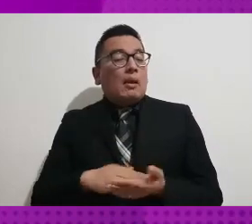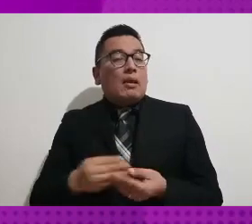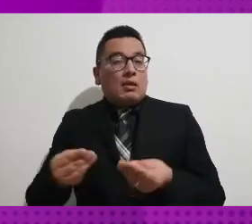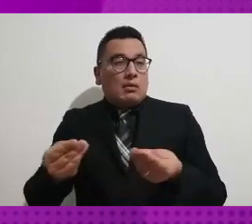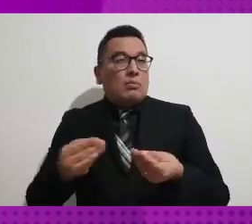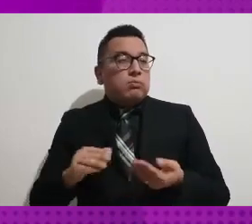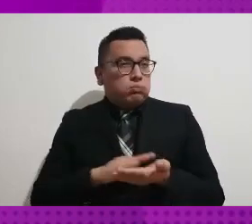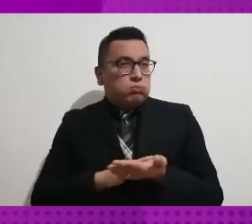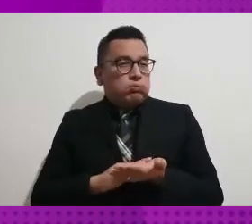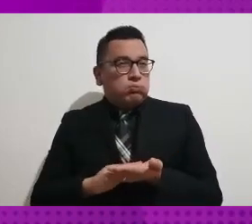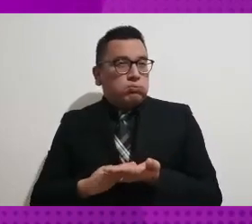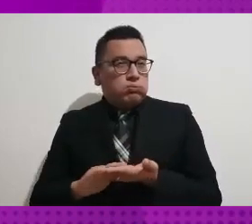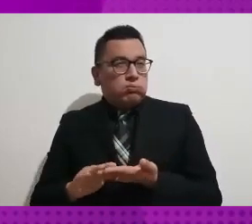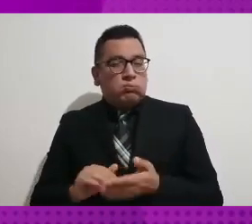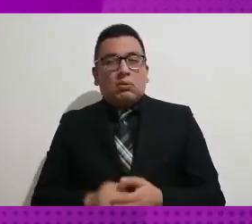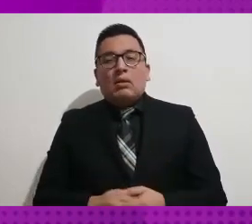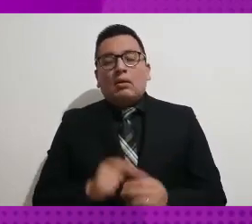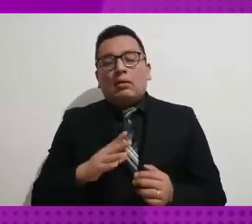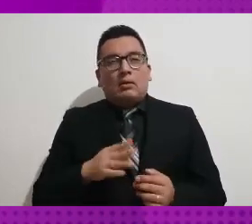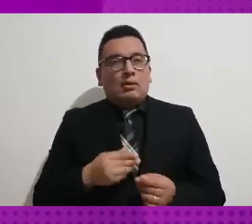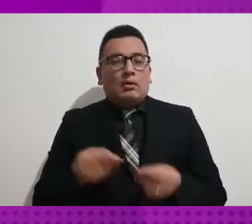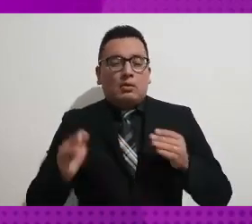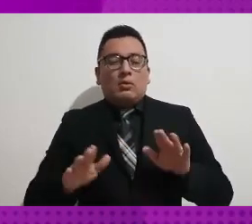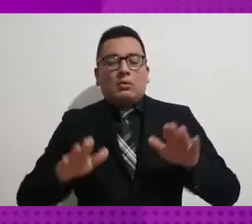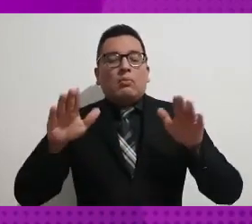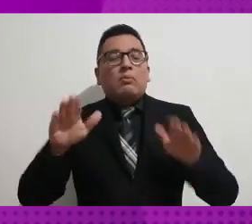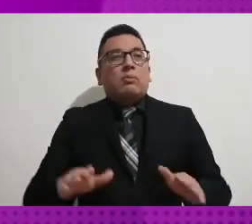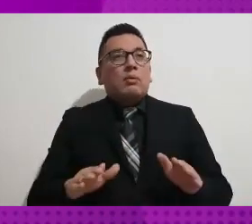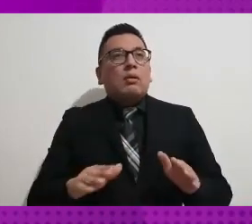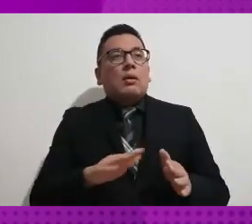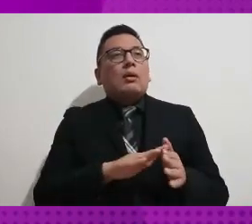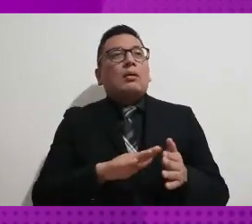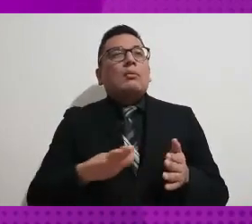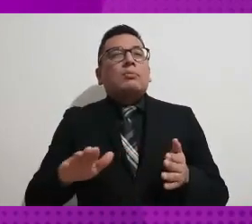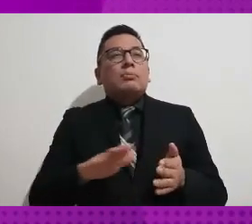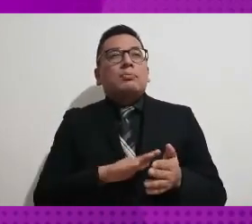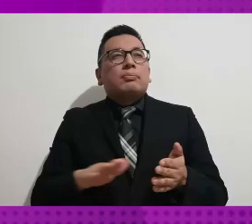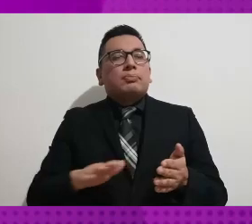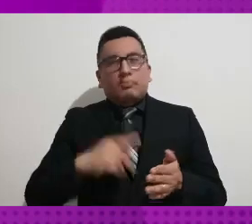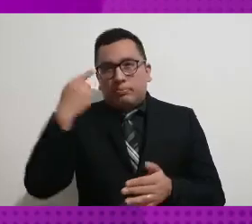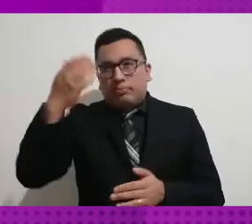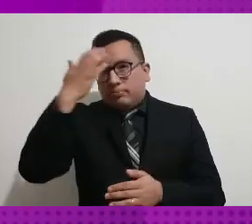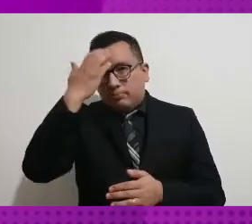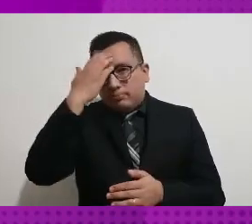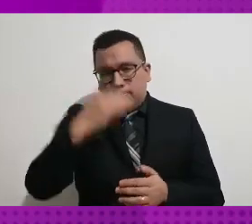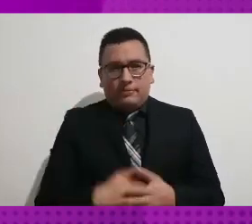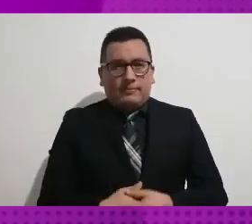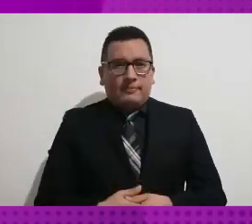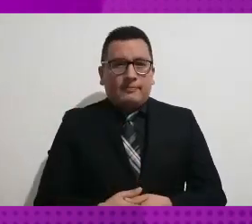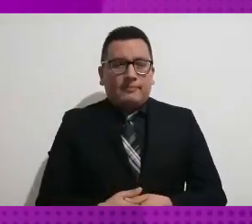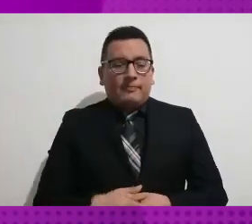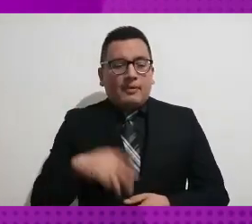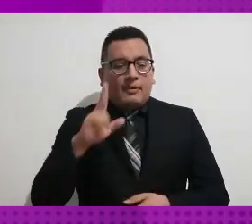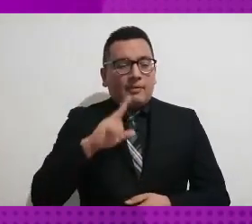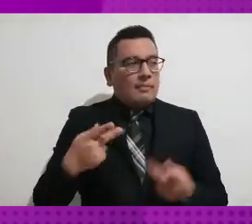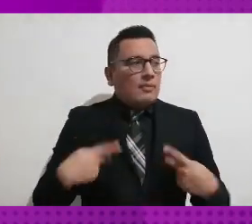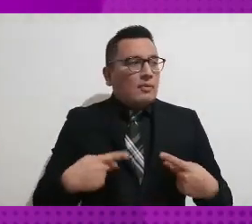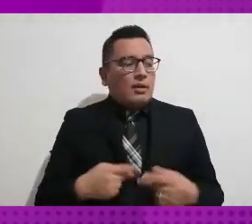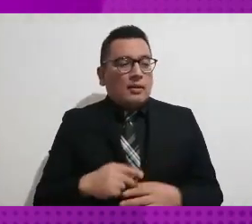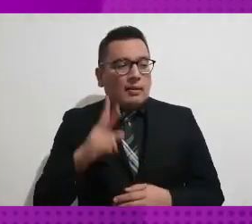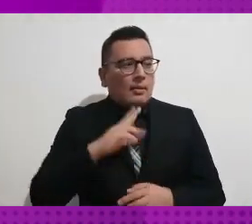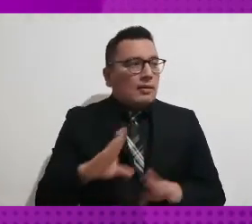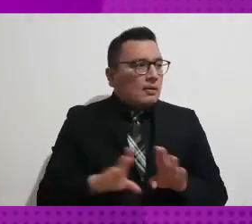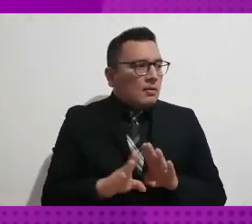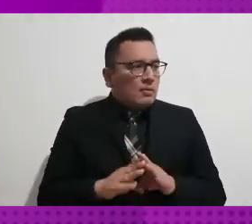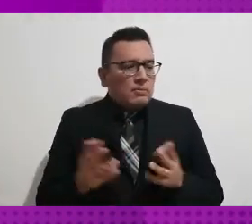¿verdad? Una plantilla, y para ver, incluso conocerlas, cómo son, cómo la gente podía responder cuando